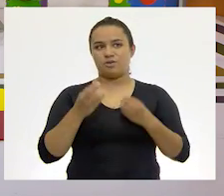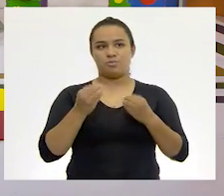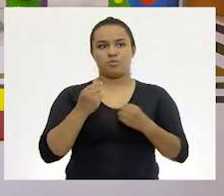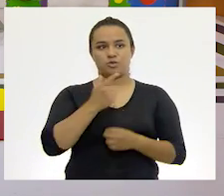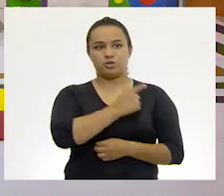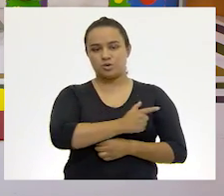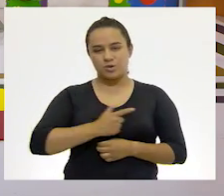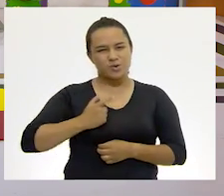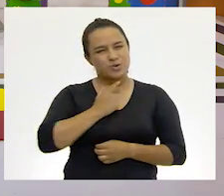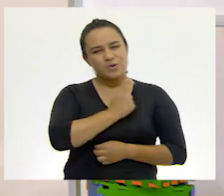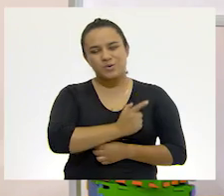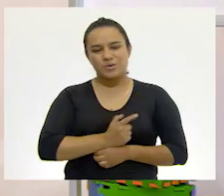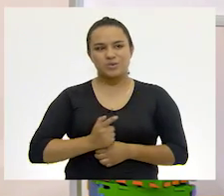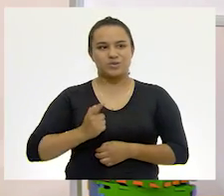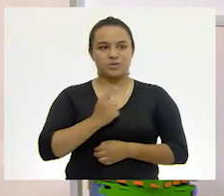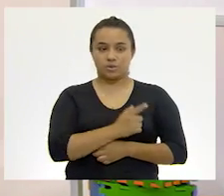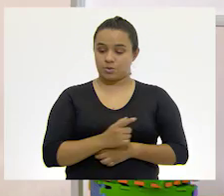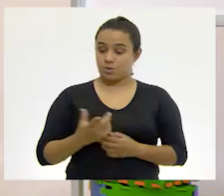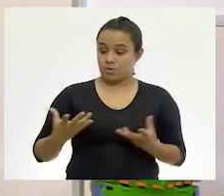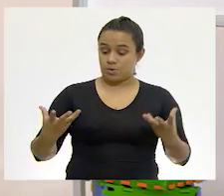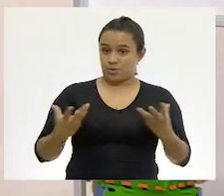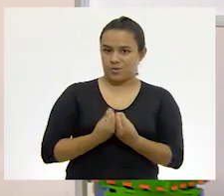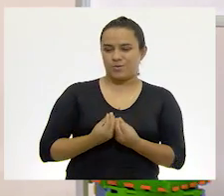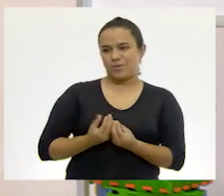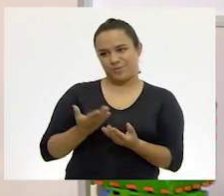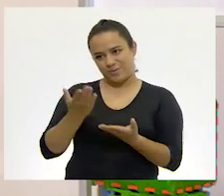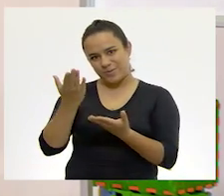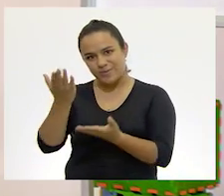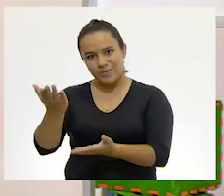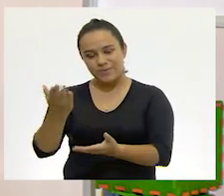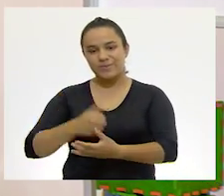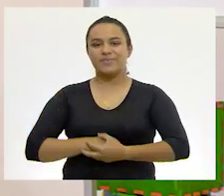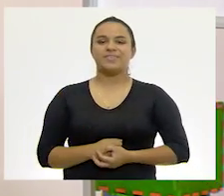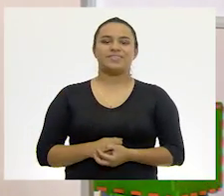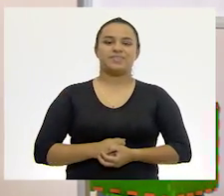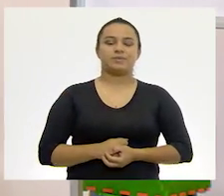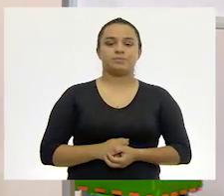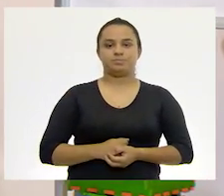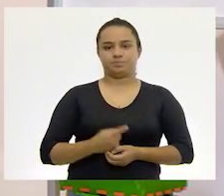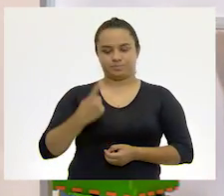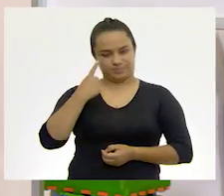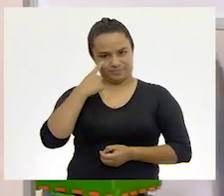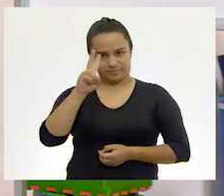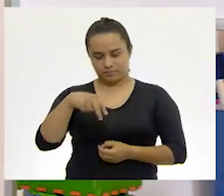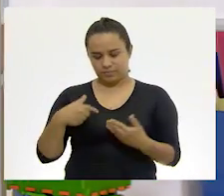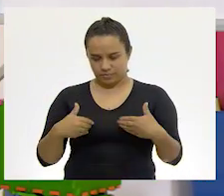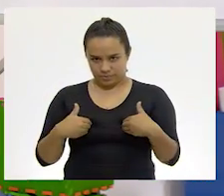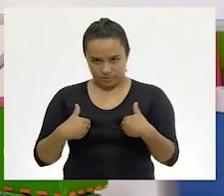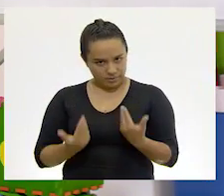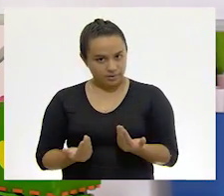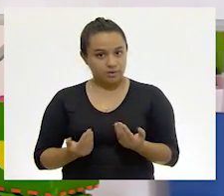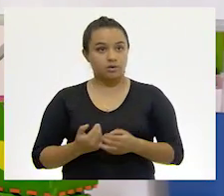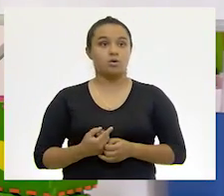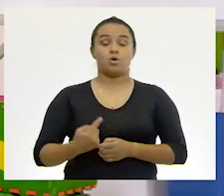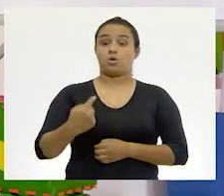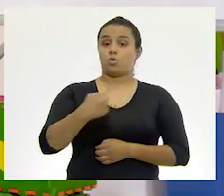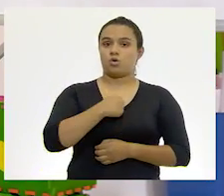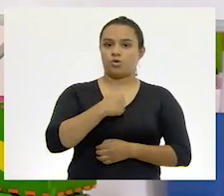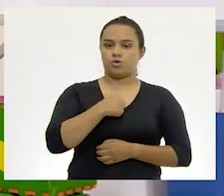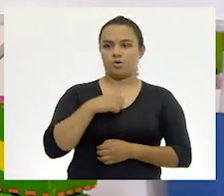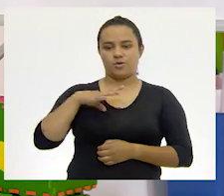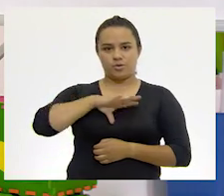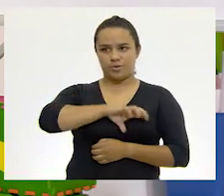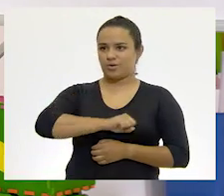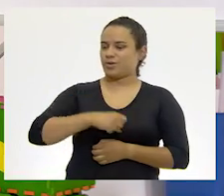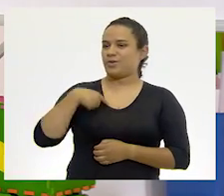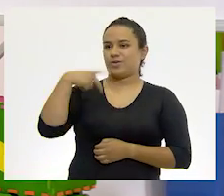muchísimo gusto estar el día de hoy contigo. Déjame confesarte, Oscar. Sí, sí. Que yo soy